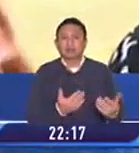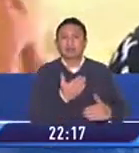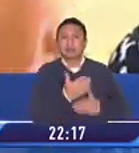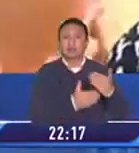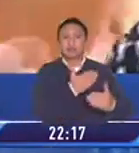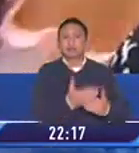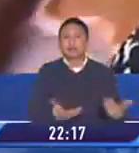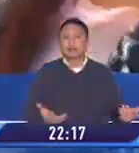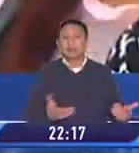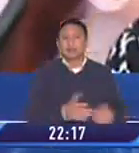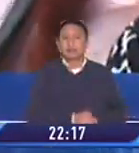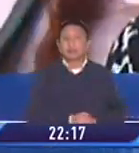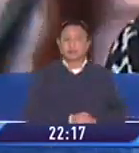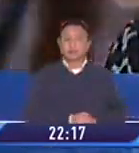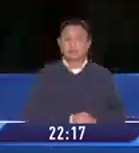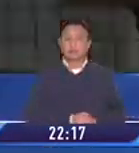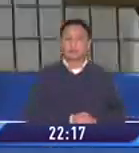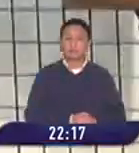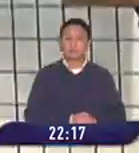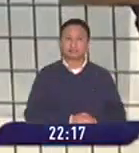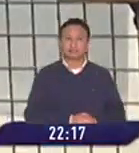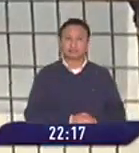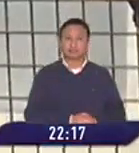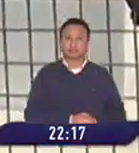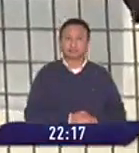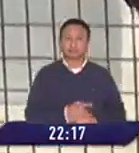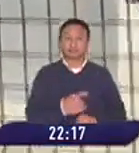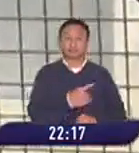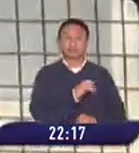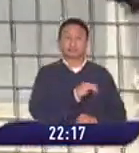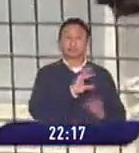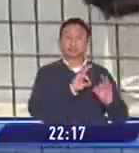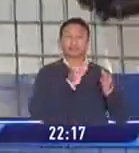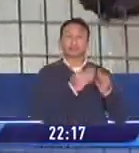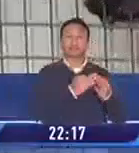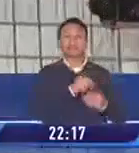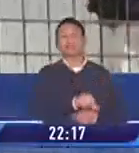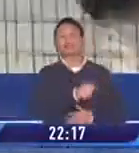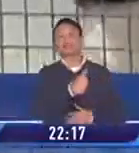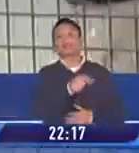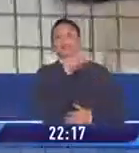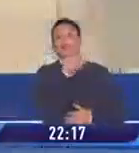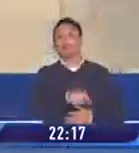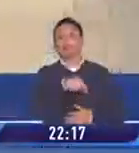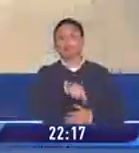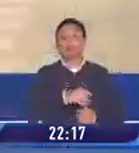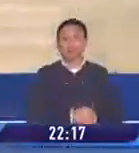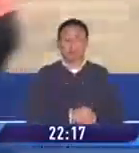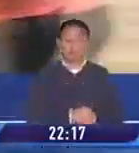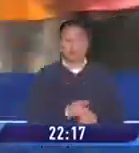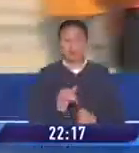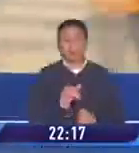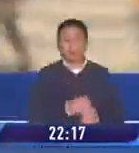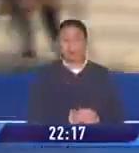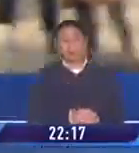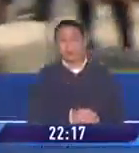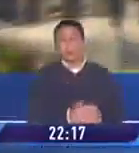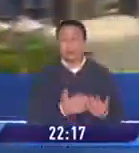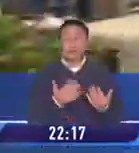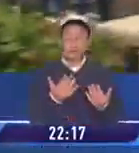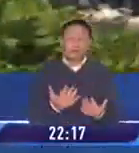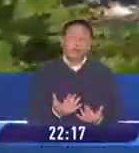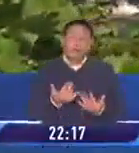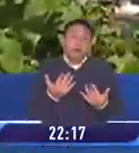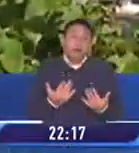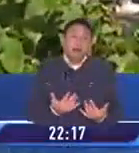proceso hasta el día de hoy. Al igual que ellos, familiares de otros fallecidos debían esperar en los exteriores de la morgue de